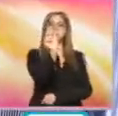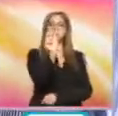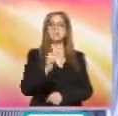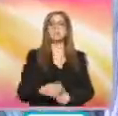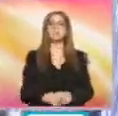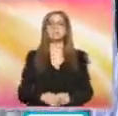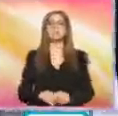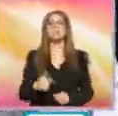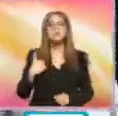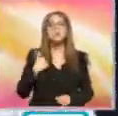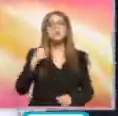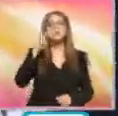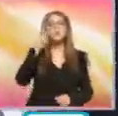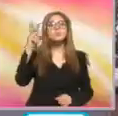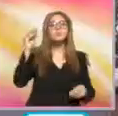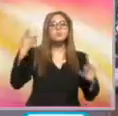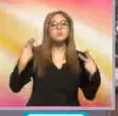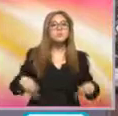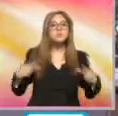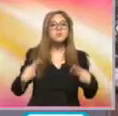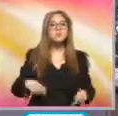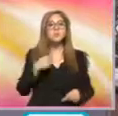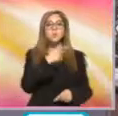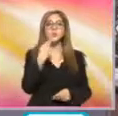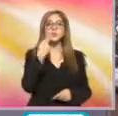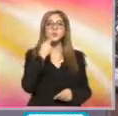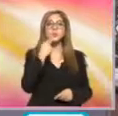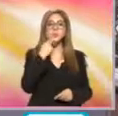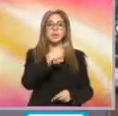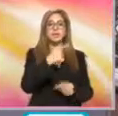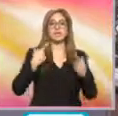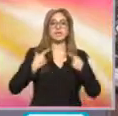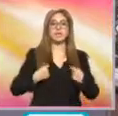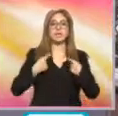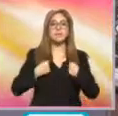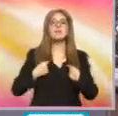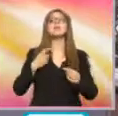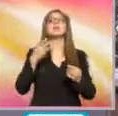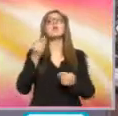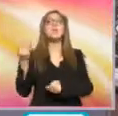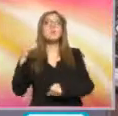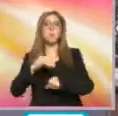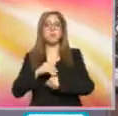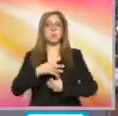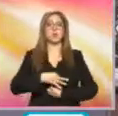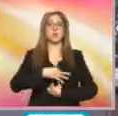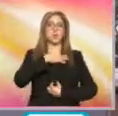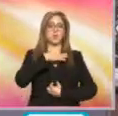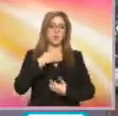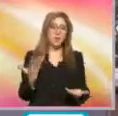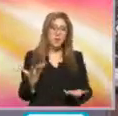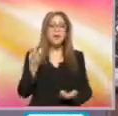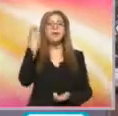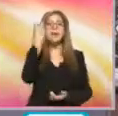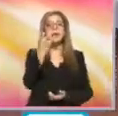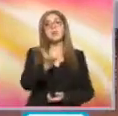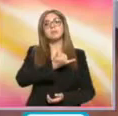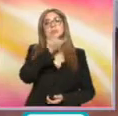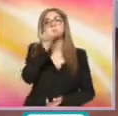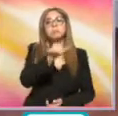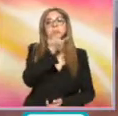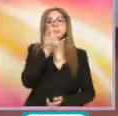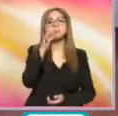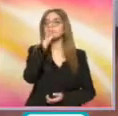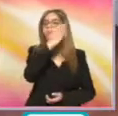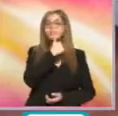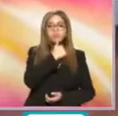muchas personas en corporativos que utilizan este tipo de Que camisas. utilizan Y con raya corbata y gigante, todo, ¿eh? con corbata y todo. Y entonces ahí están cayendo en un error, por así Exactamente.